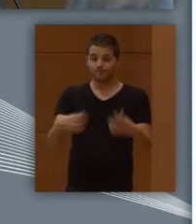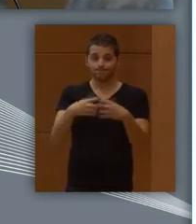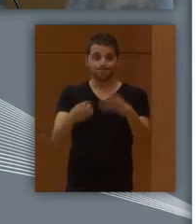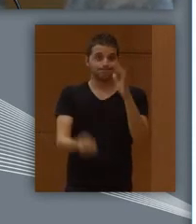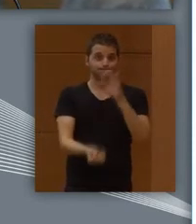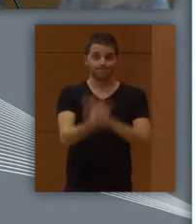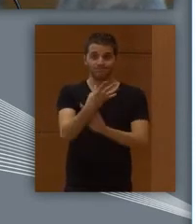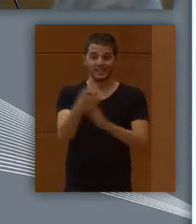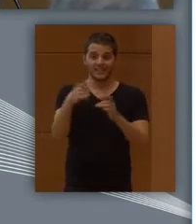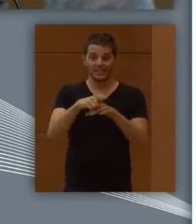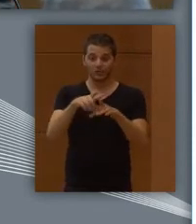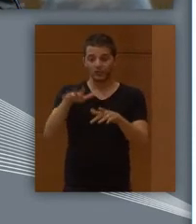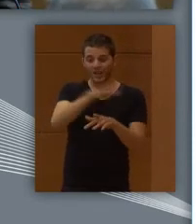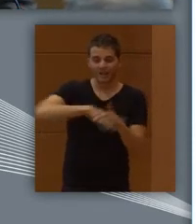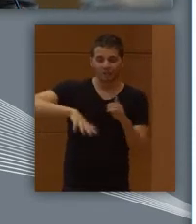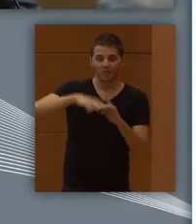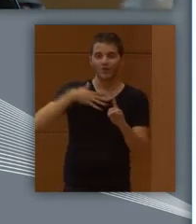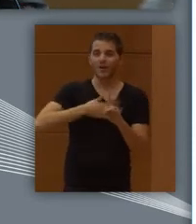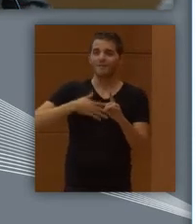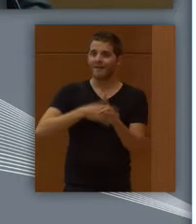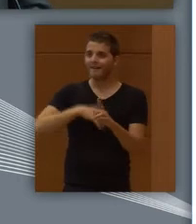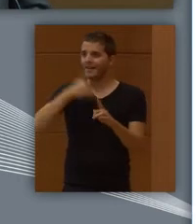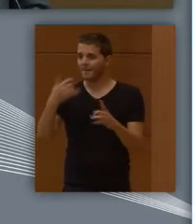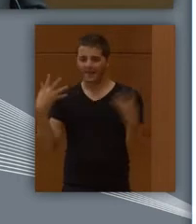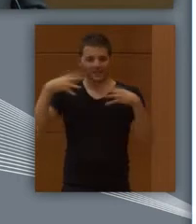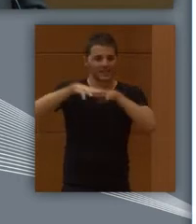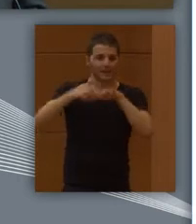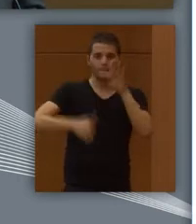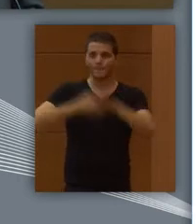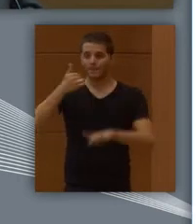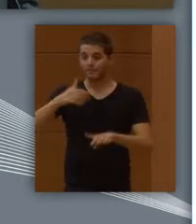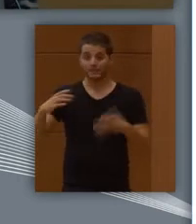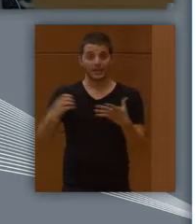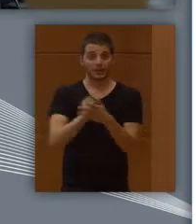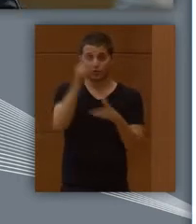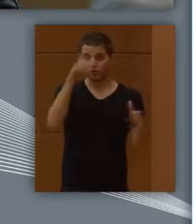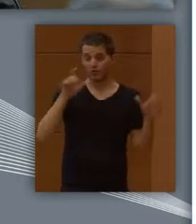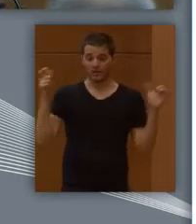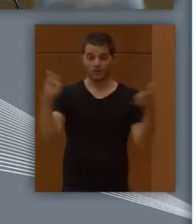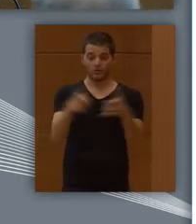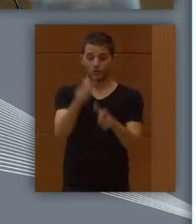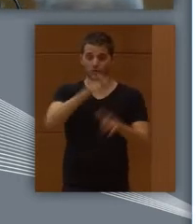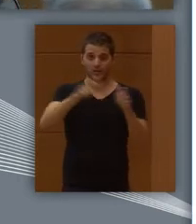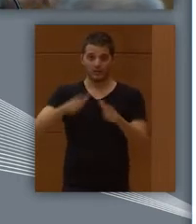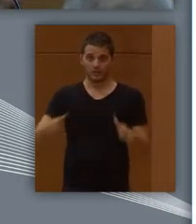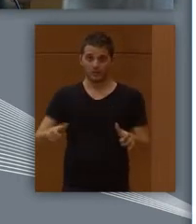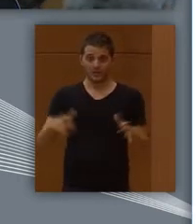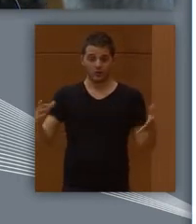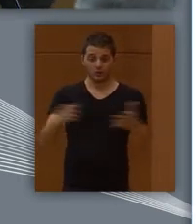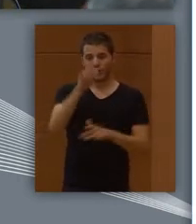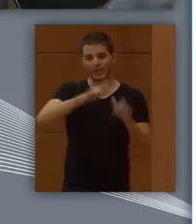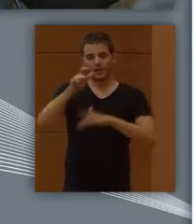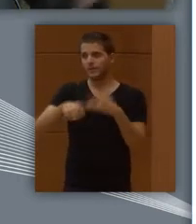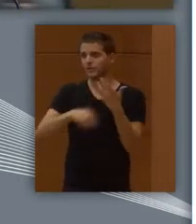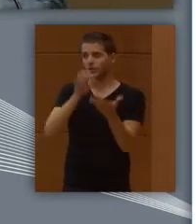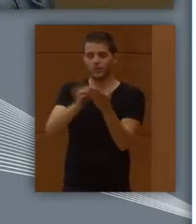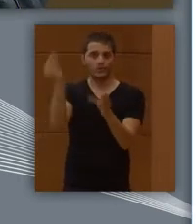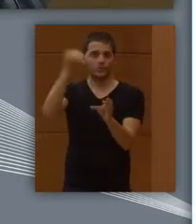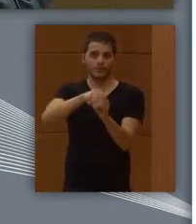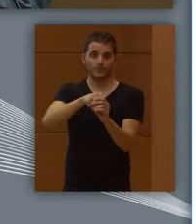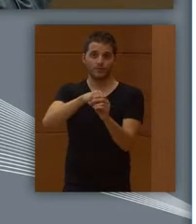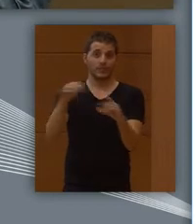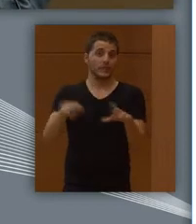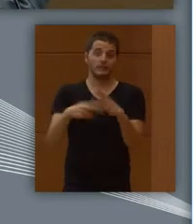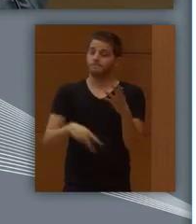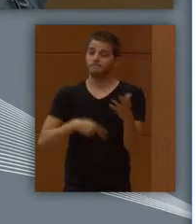más inclusivo y más accesible para todo el mundo, para el conjunto de la población, para todas las personas de la ciudad. En general se dice que